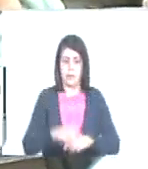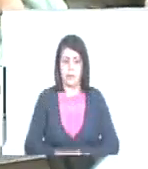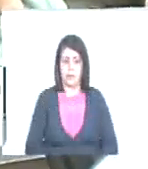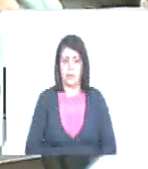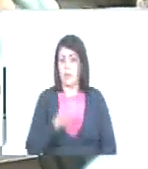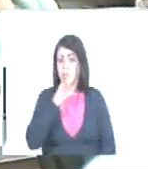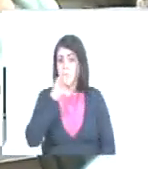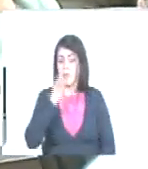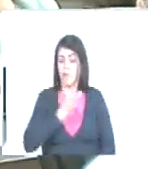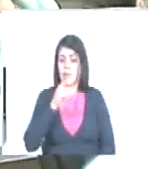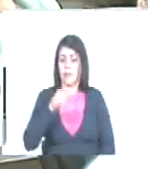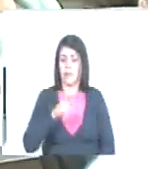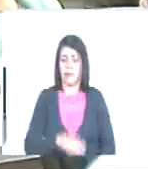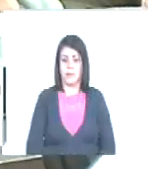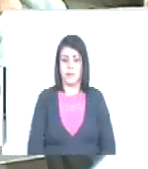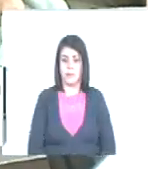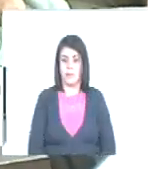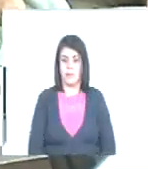bueno, realmente,